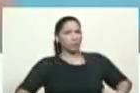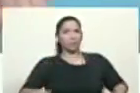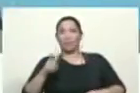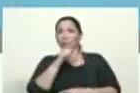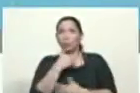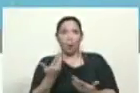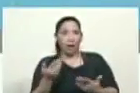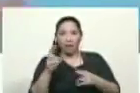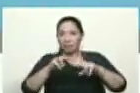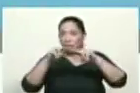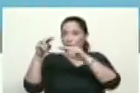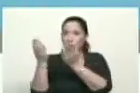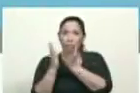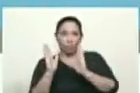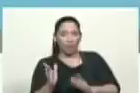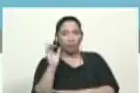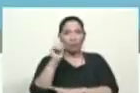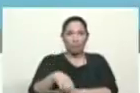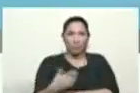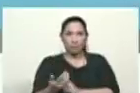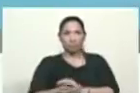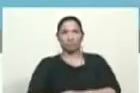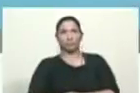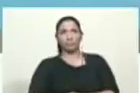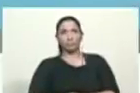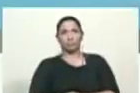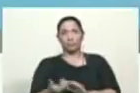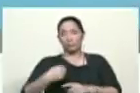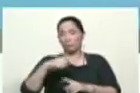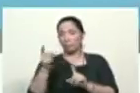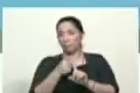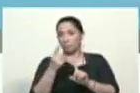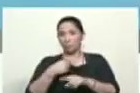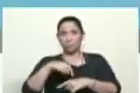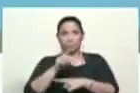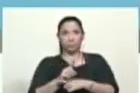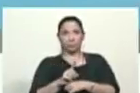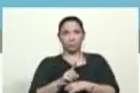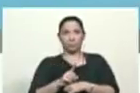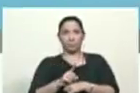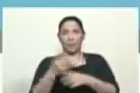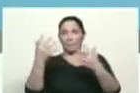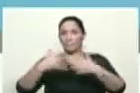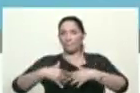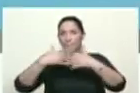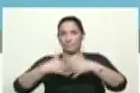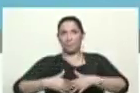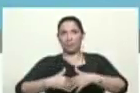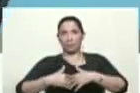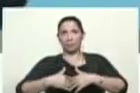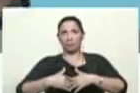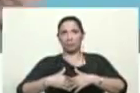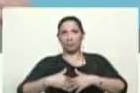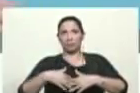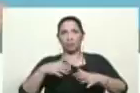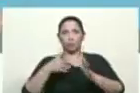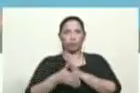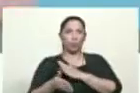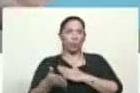indicadores, como tampoco, y uno de los, digamos, principales, el hecho de que las empresas, sobre todo por